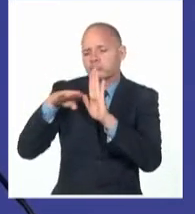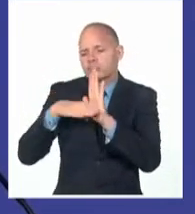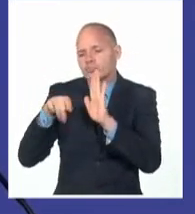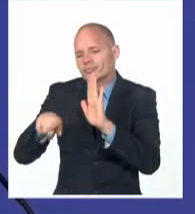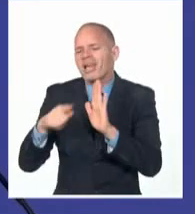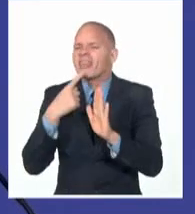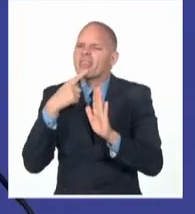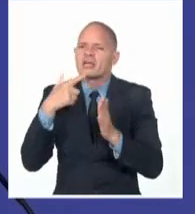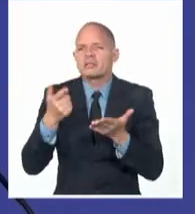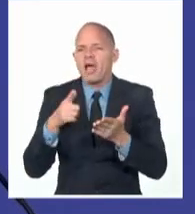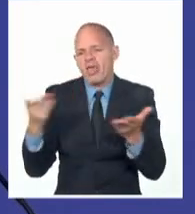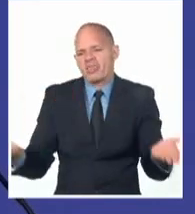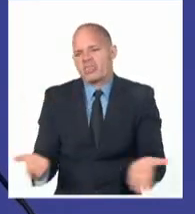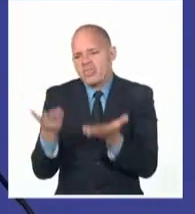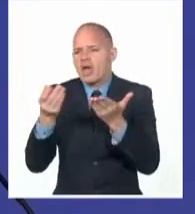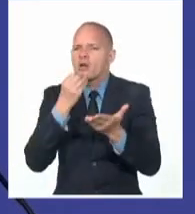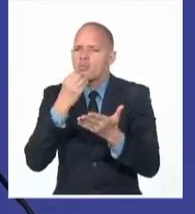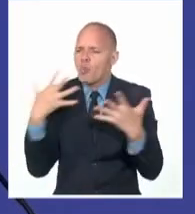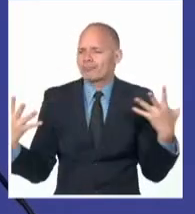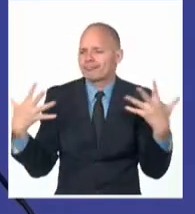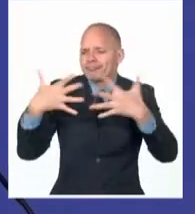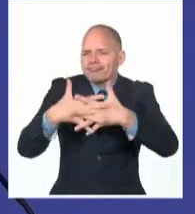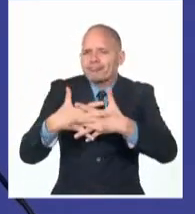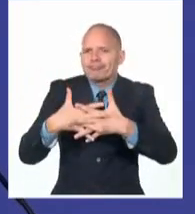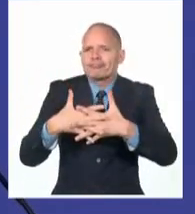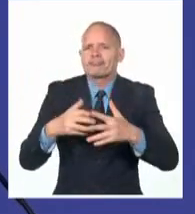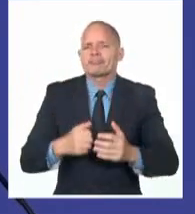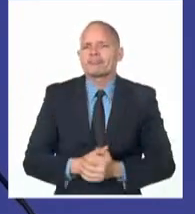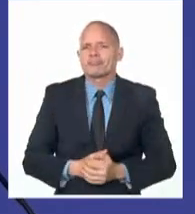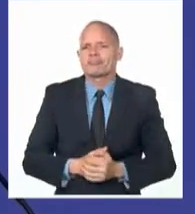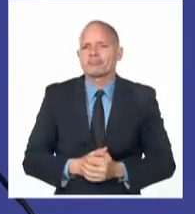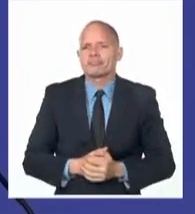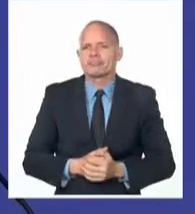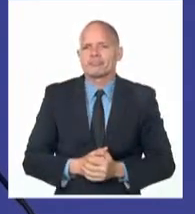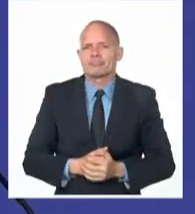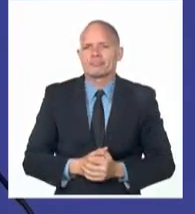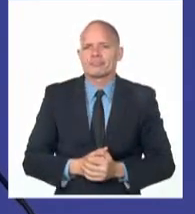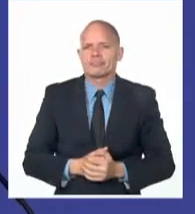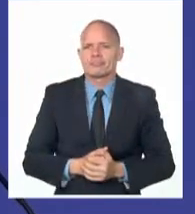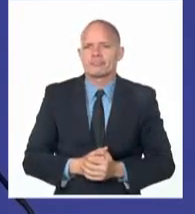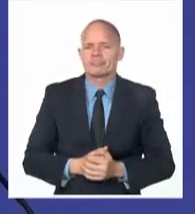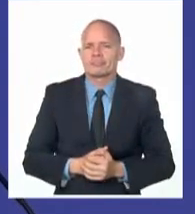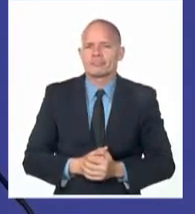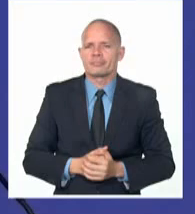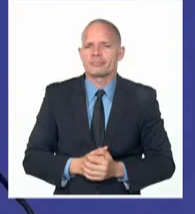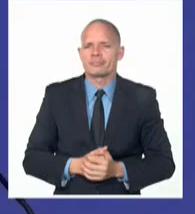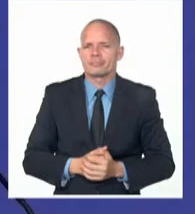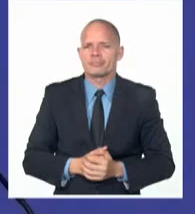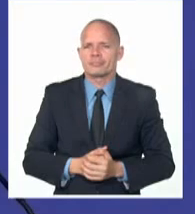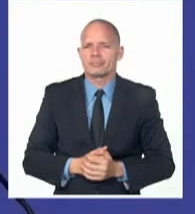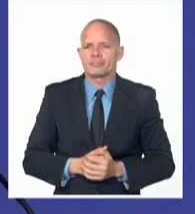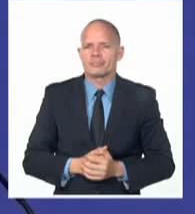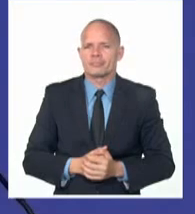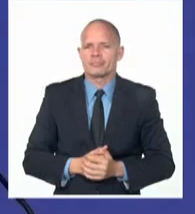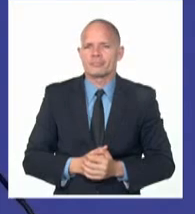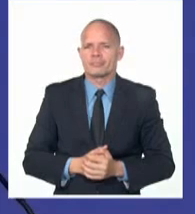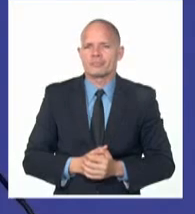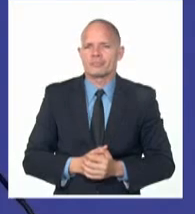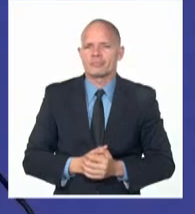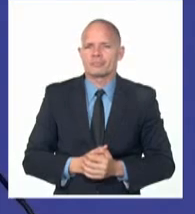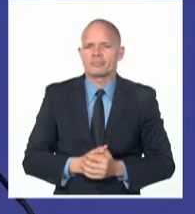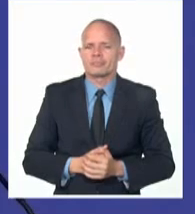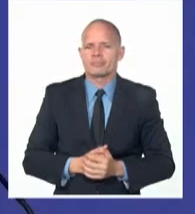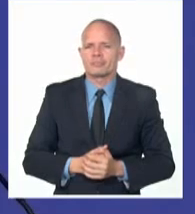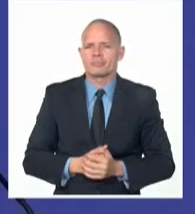de la integración económica euroasiática hasta el 2025 y trabajar en el cumplimiento del